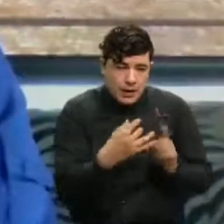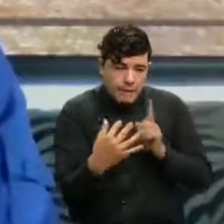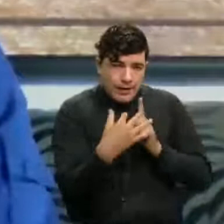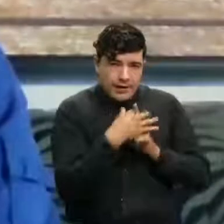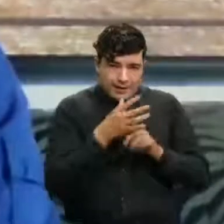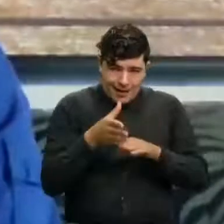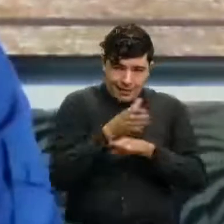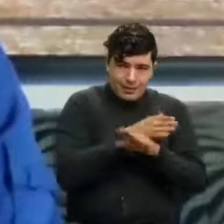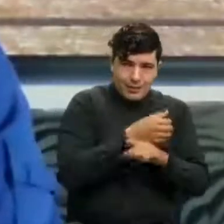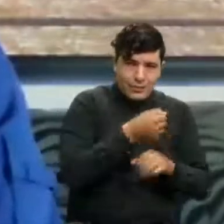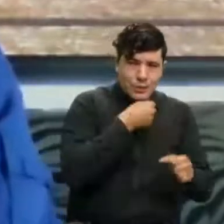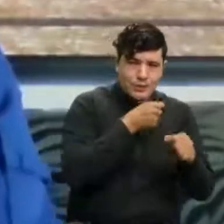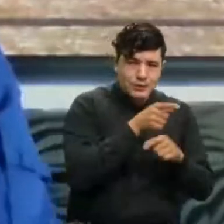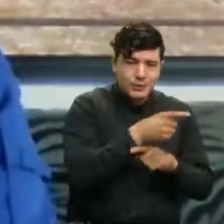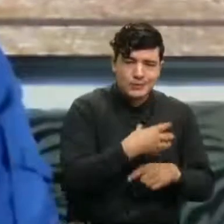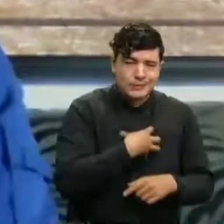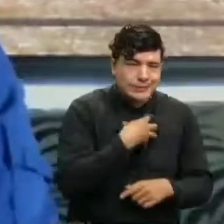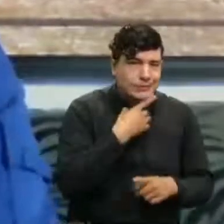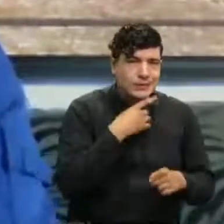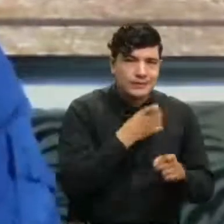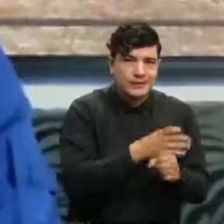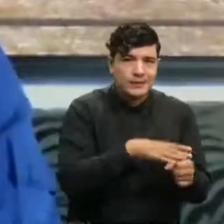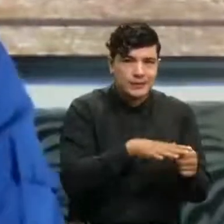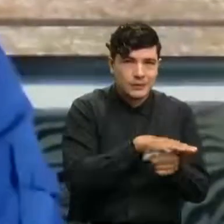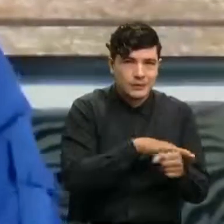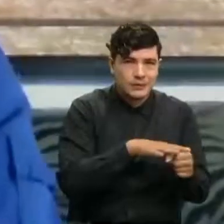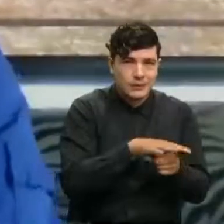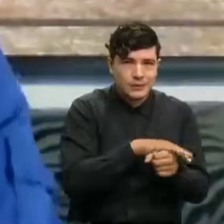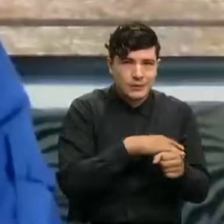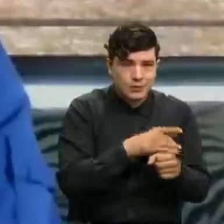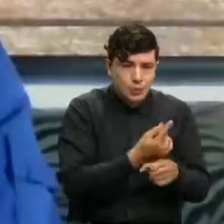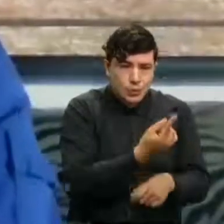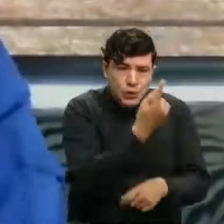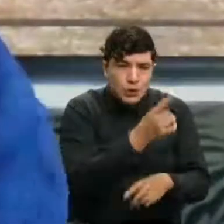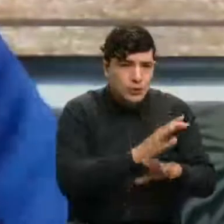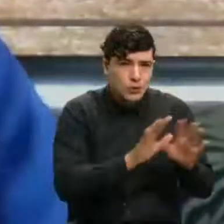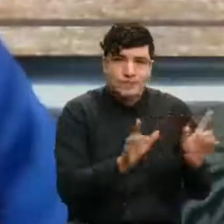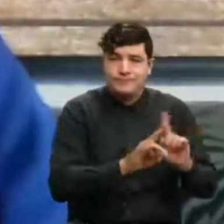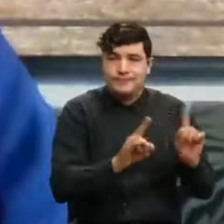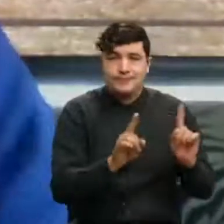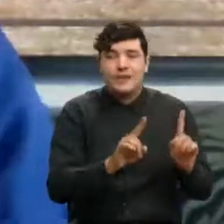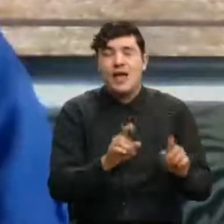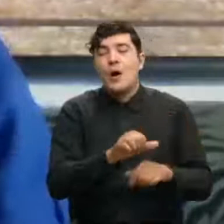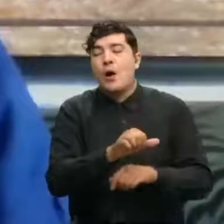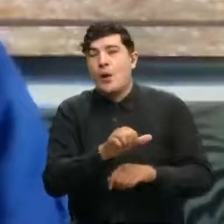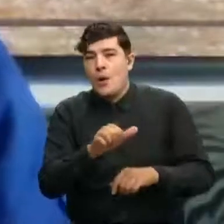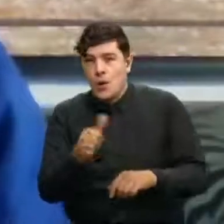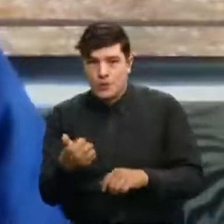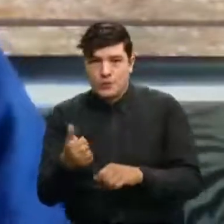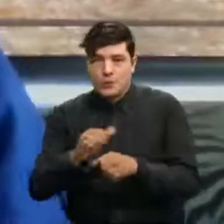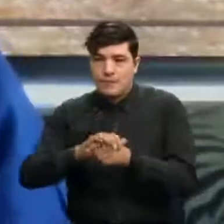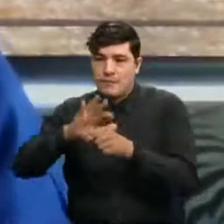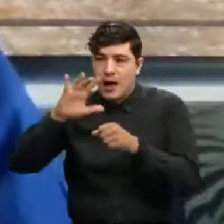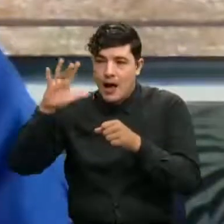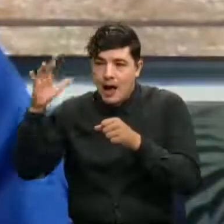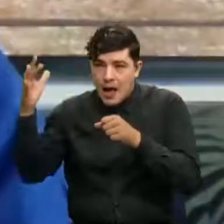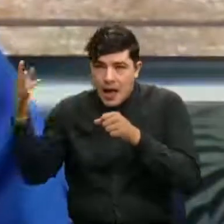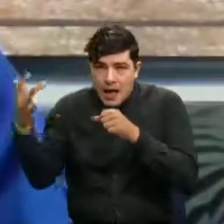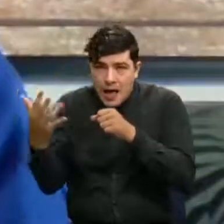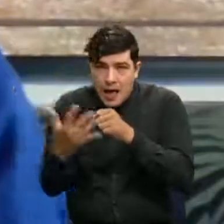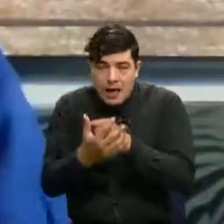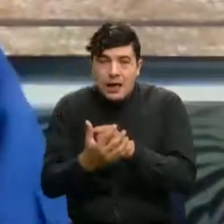estaba mostrando, el grave drama que tenemos, ese tercer pico dramático, sino que tenemos una pandemia de secuelas,